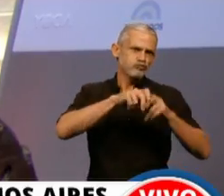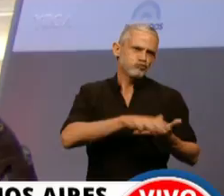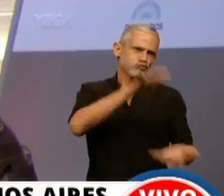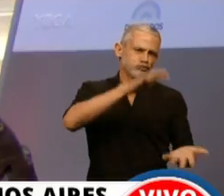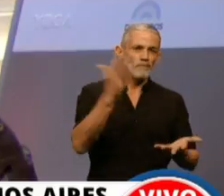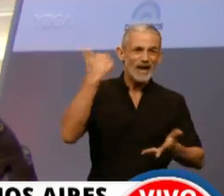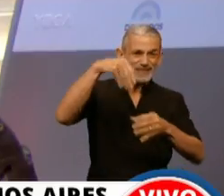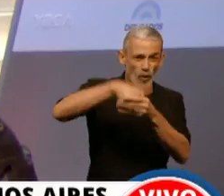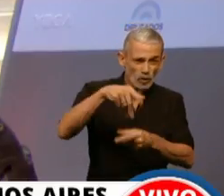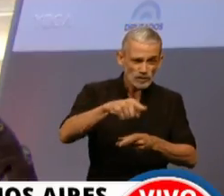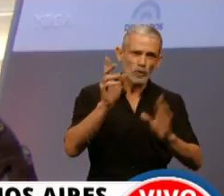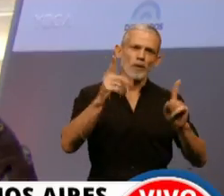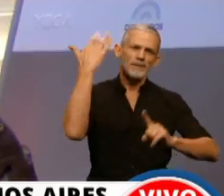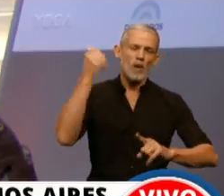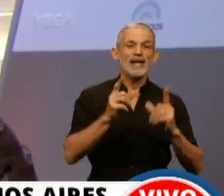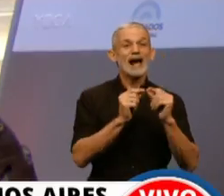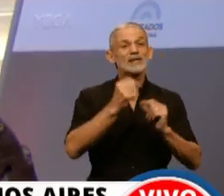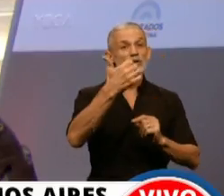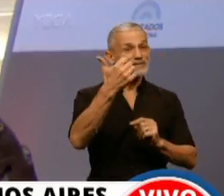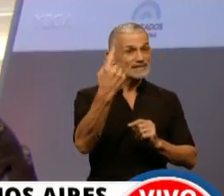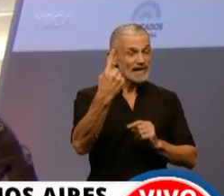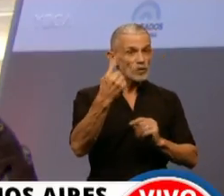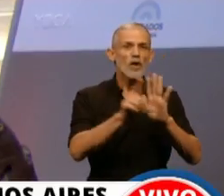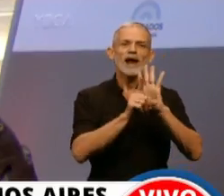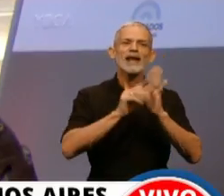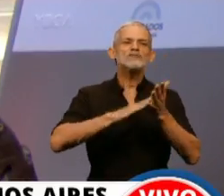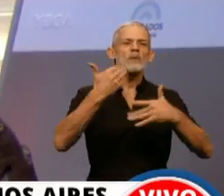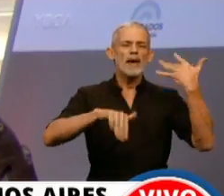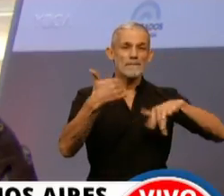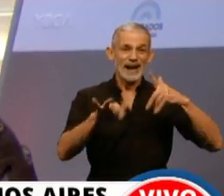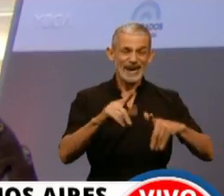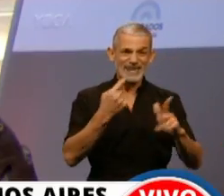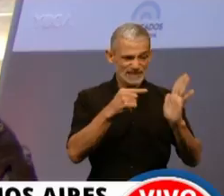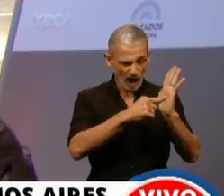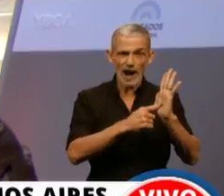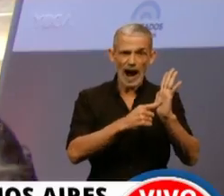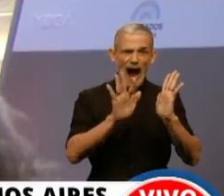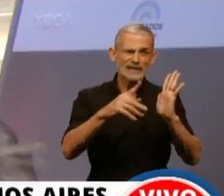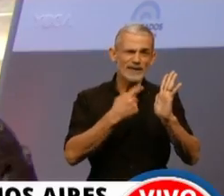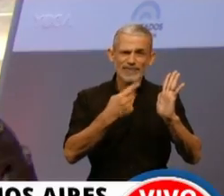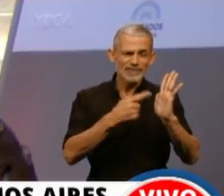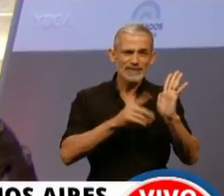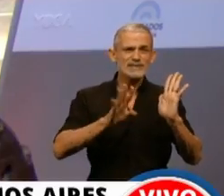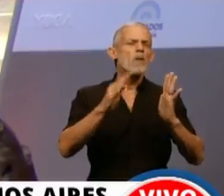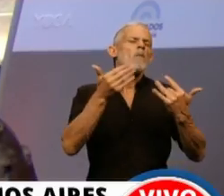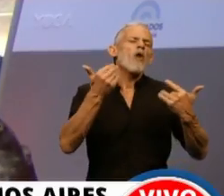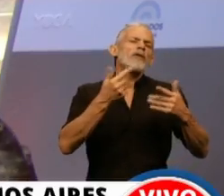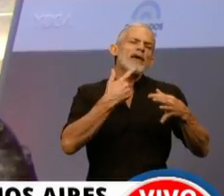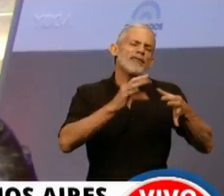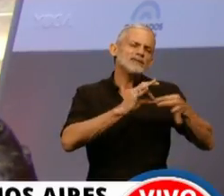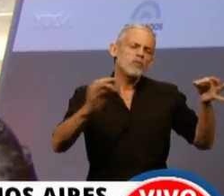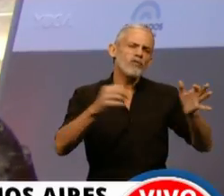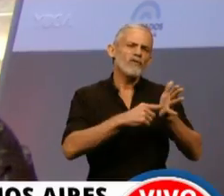cuando se votó el artículo 61 de la ley de emergencia que he dicho así podría decir bueno